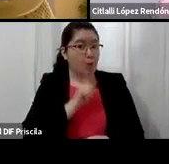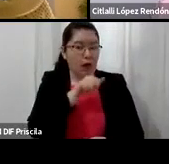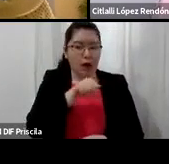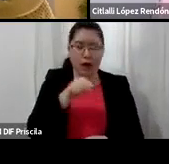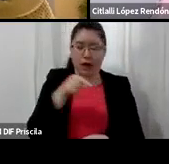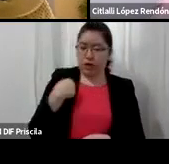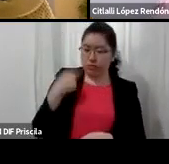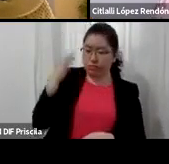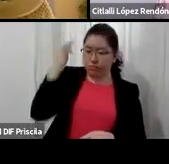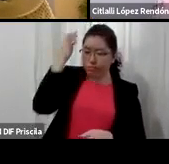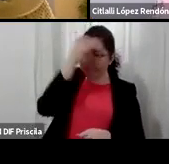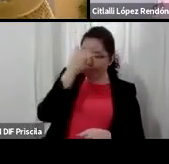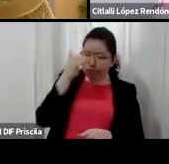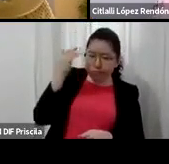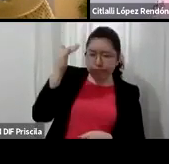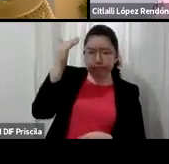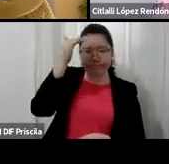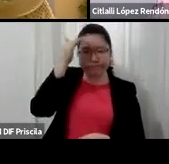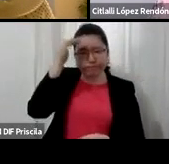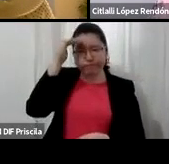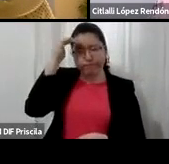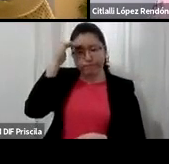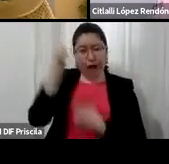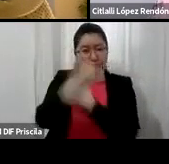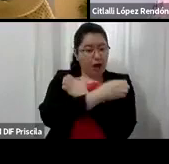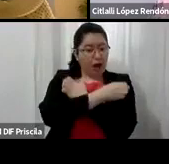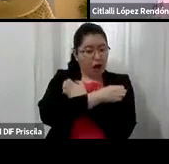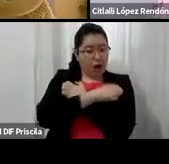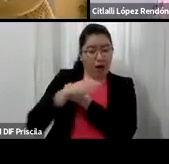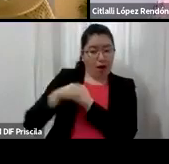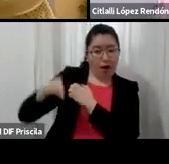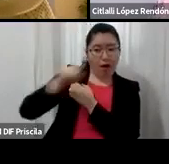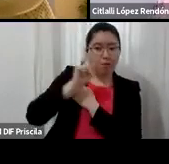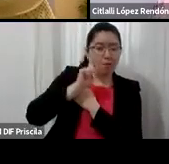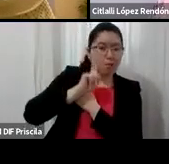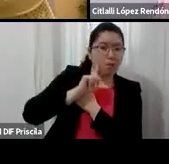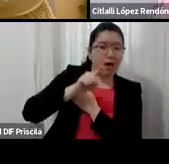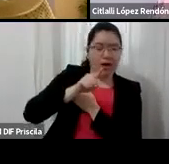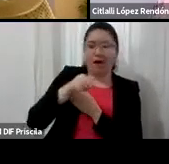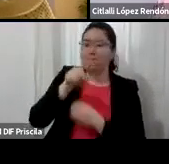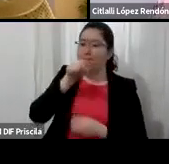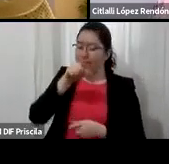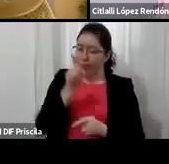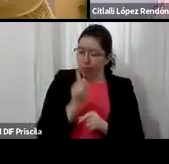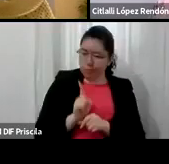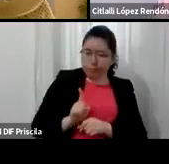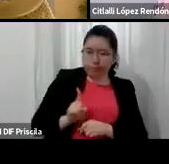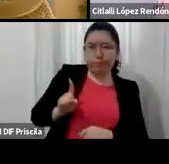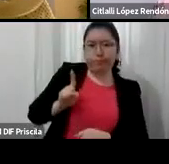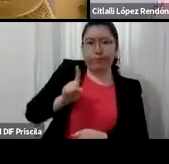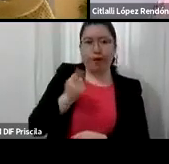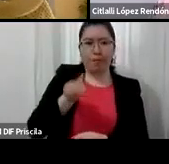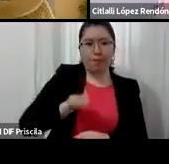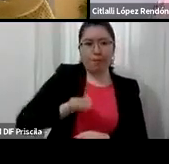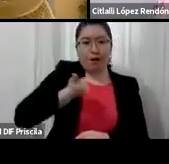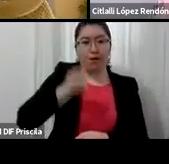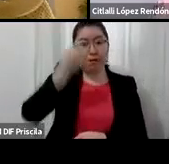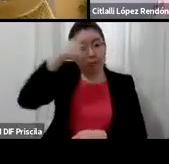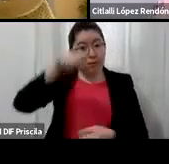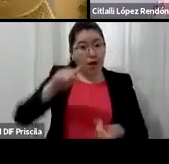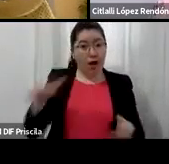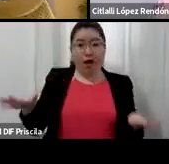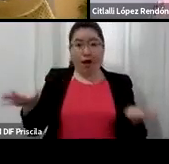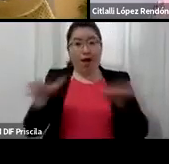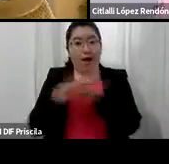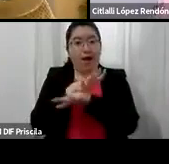análisis, reflexión y educación se construyan en las protagonistas de la transformación de las